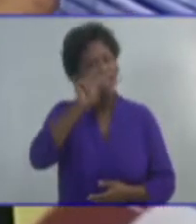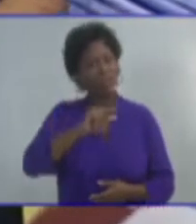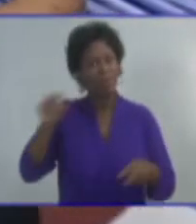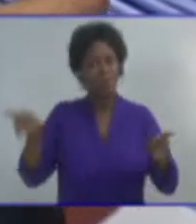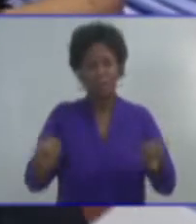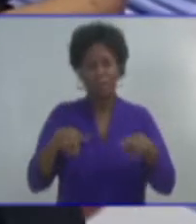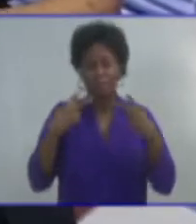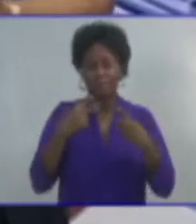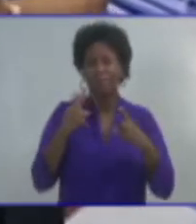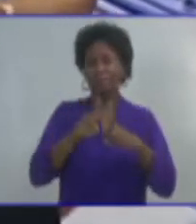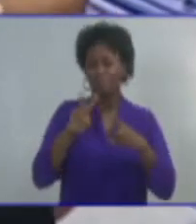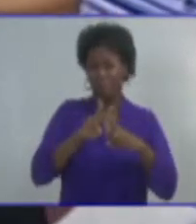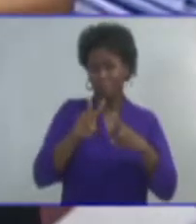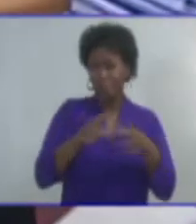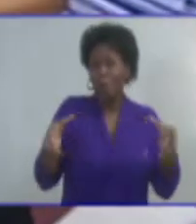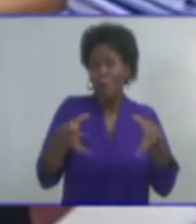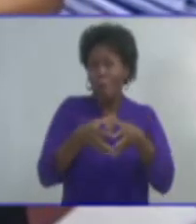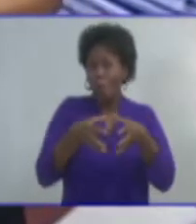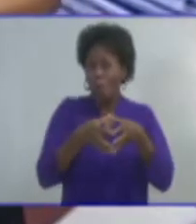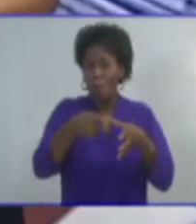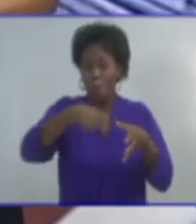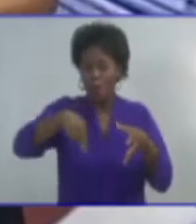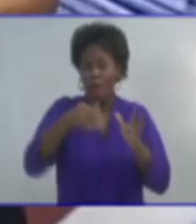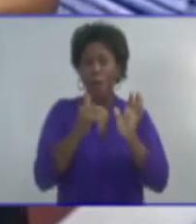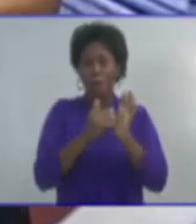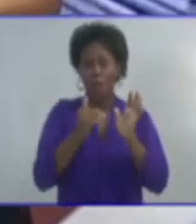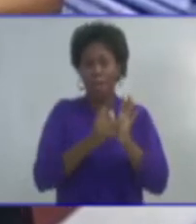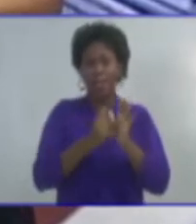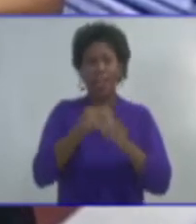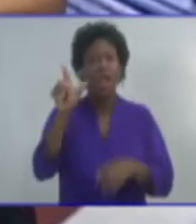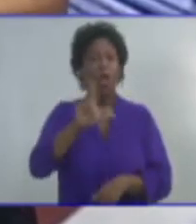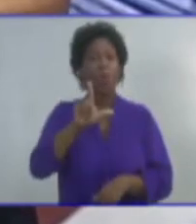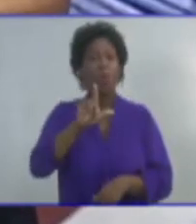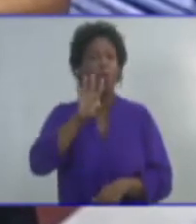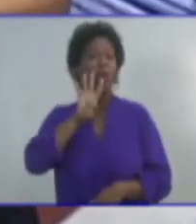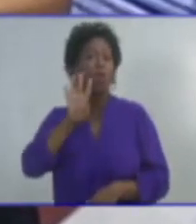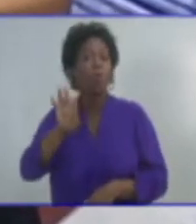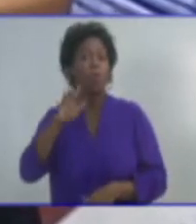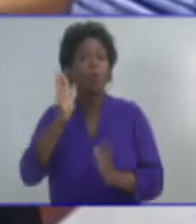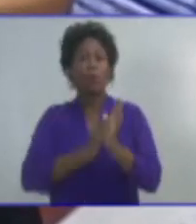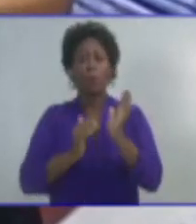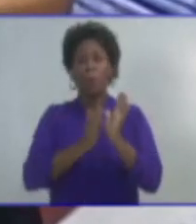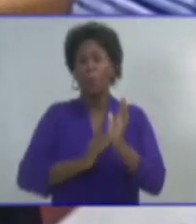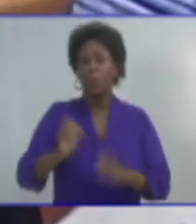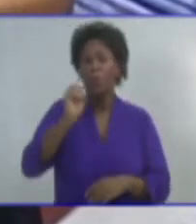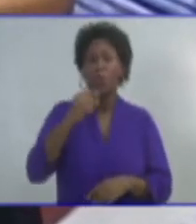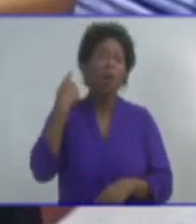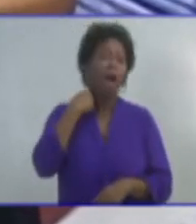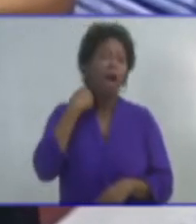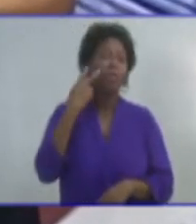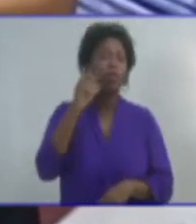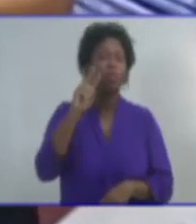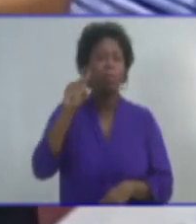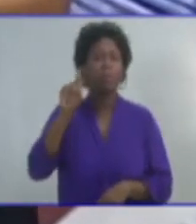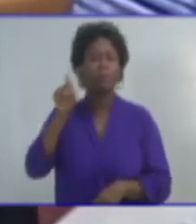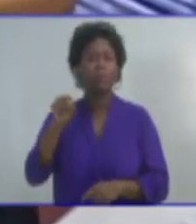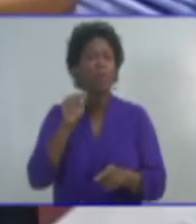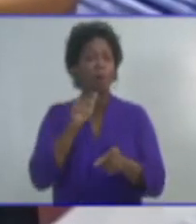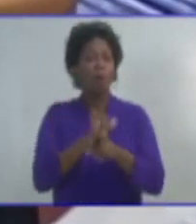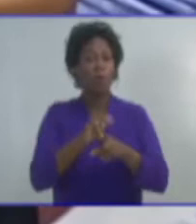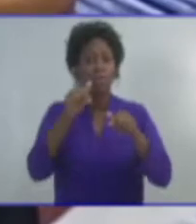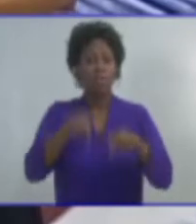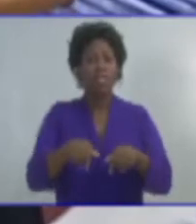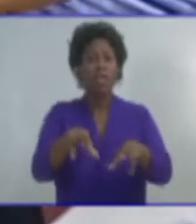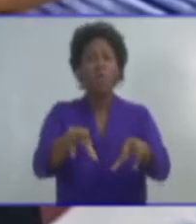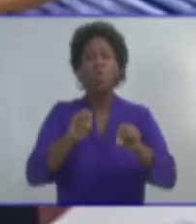de realización, sobre todo en esta tarde, la del lunes 4 de octubre del año 2021. Iniciamos